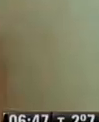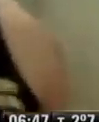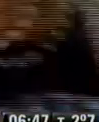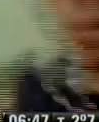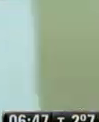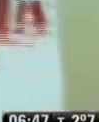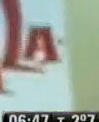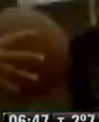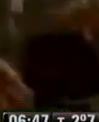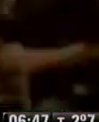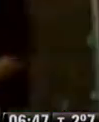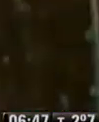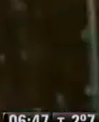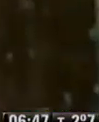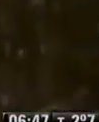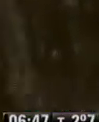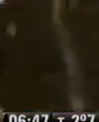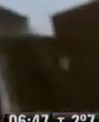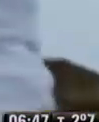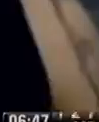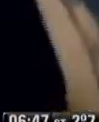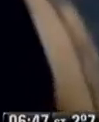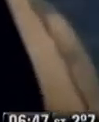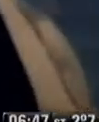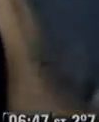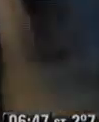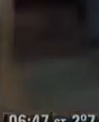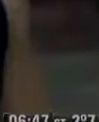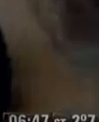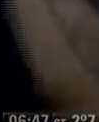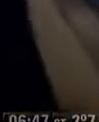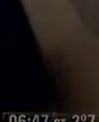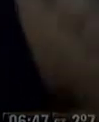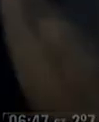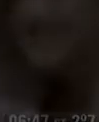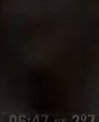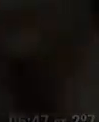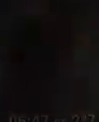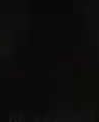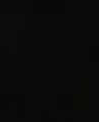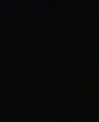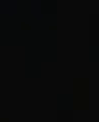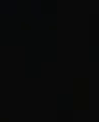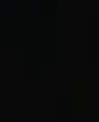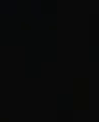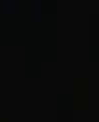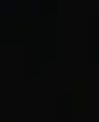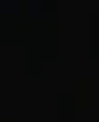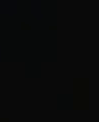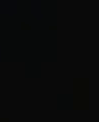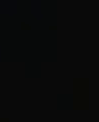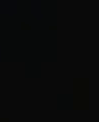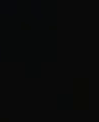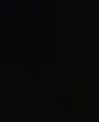pared con aerosol, y los que quedan jugando basquetbol. Un par de gringos que me dañan el paisaje, vienen tirando fotos desde